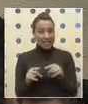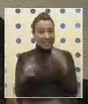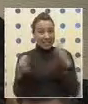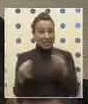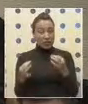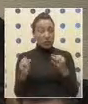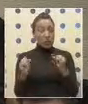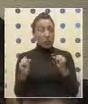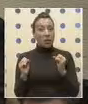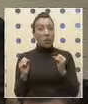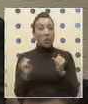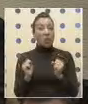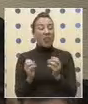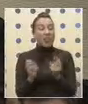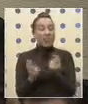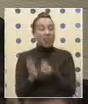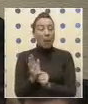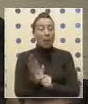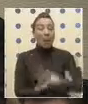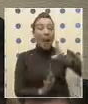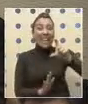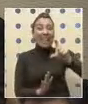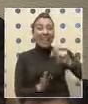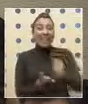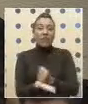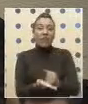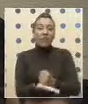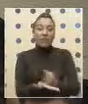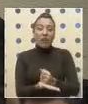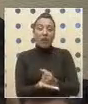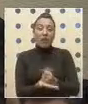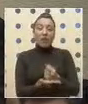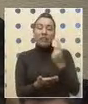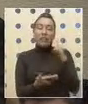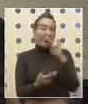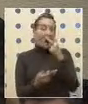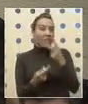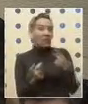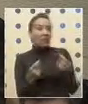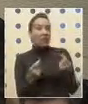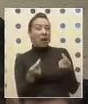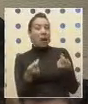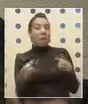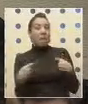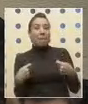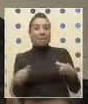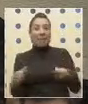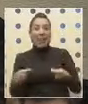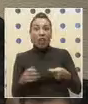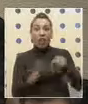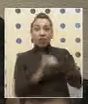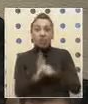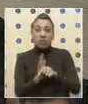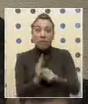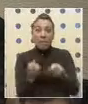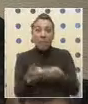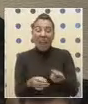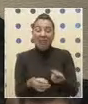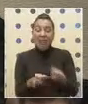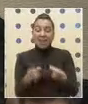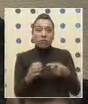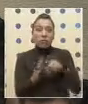la posibilidad de que suban de precio por parte de la farmacia a modo de compensar las pérdidas del mercado de los medicamentos sin